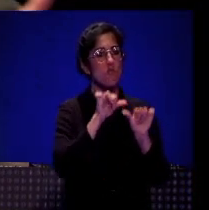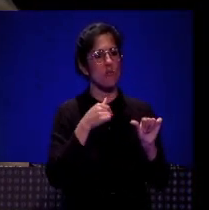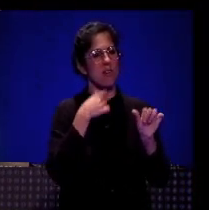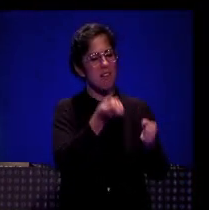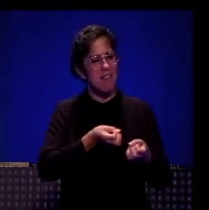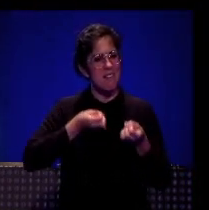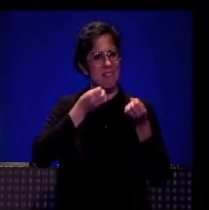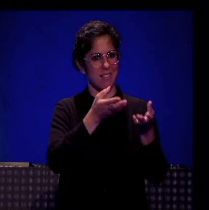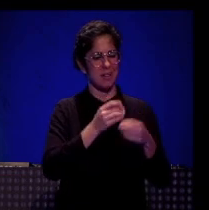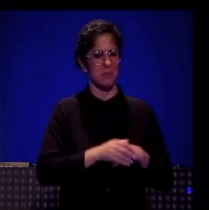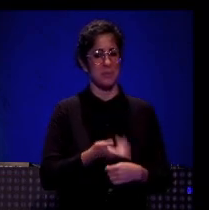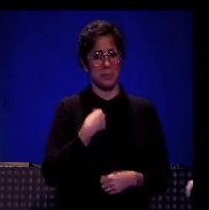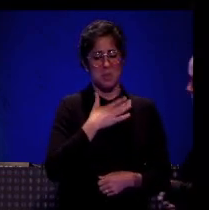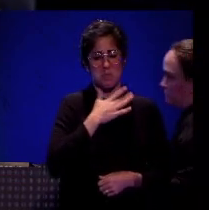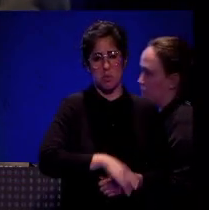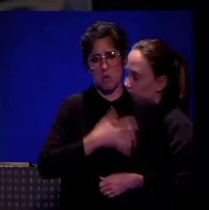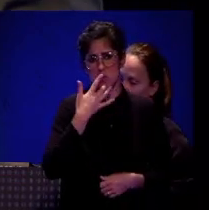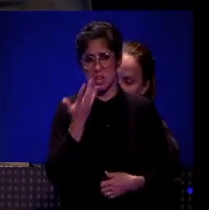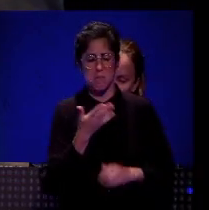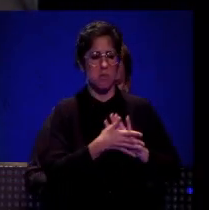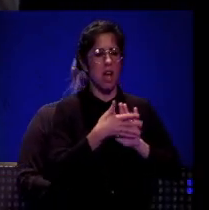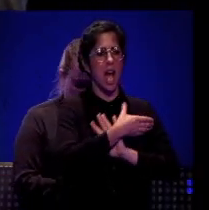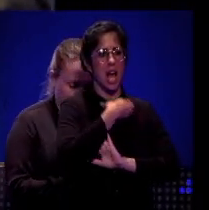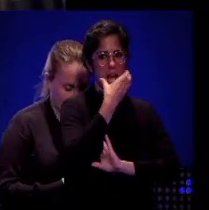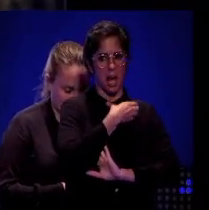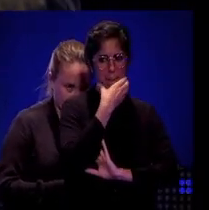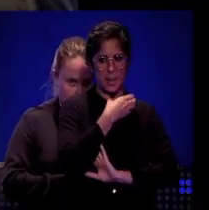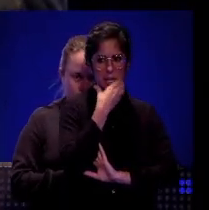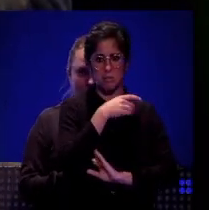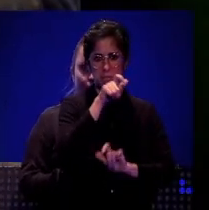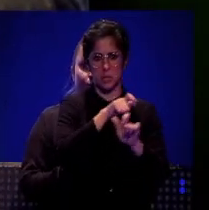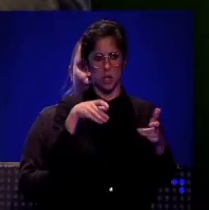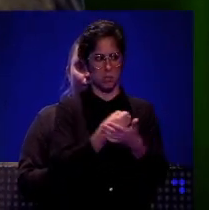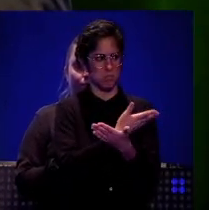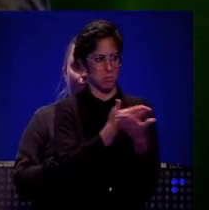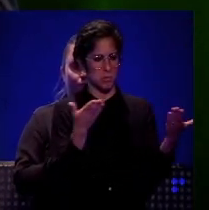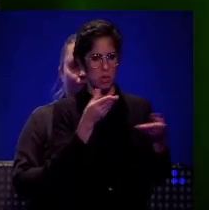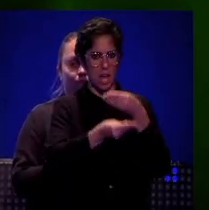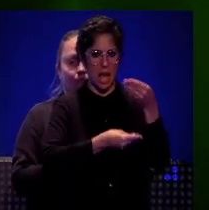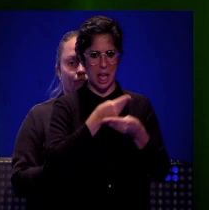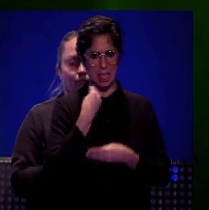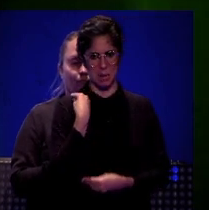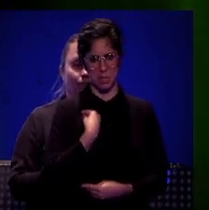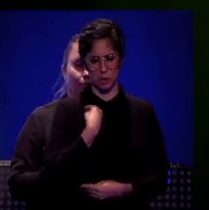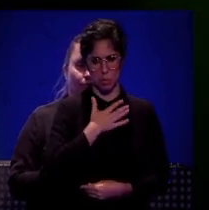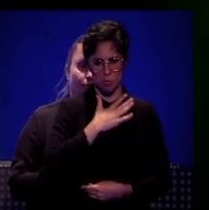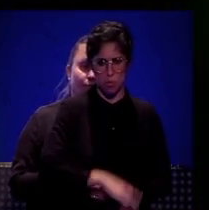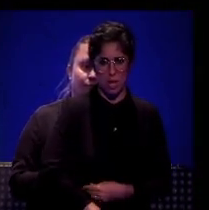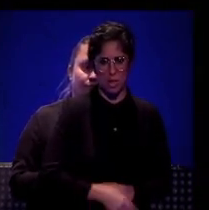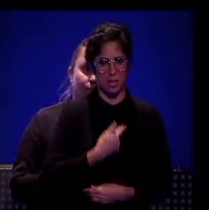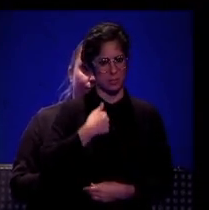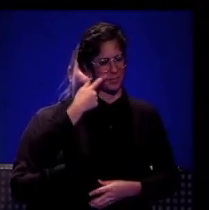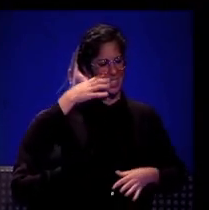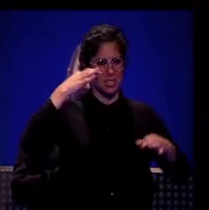lo que hasta ahora estado haciendo toda la sala que está aquí podría hacer lo mismo y me juego el cuello que cada uno de